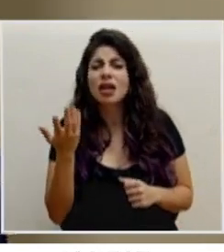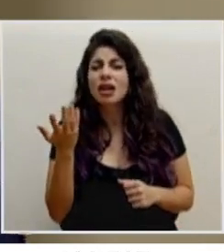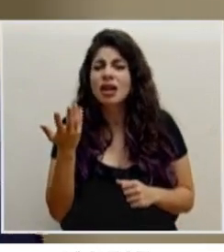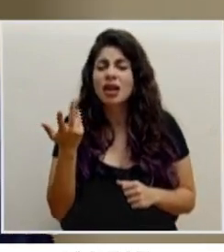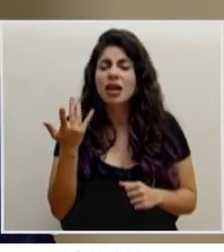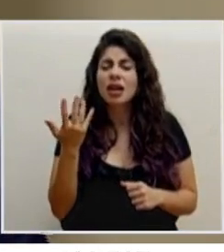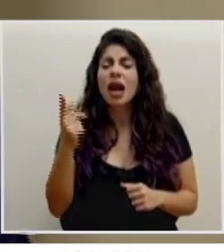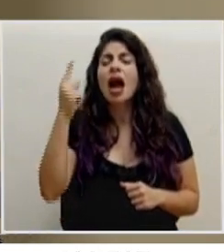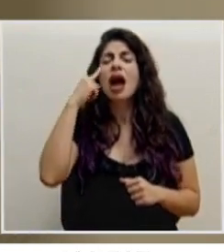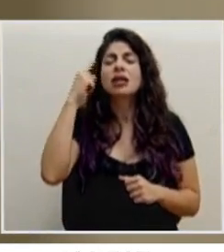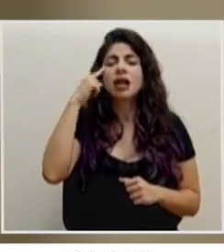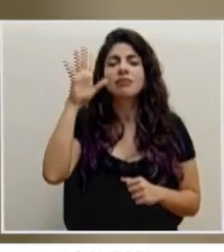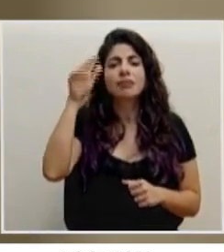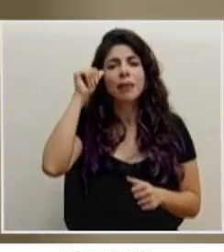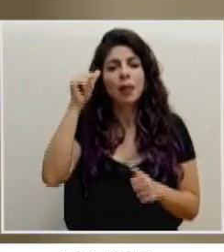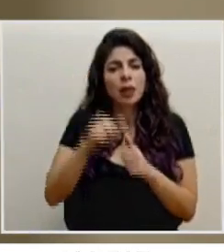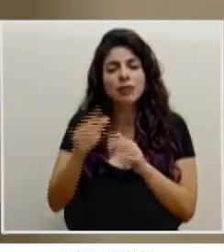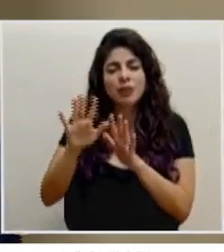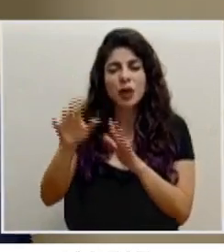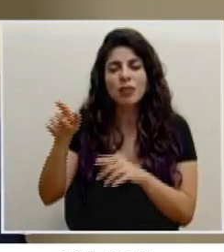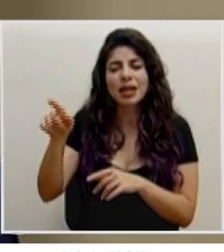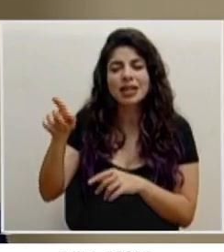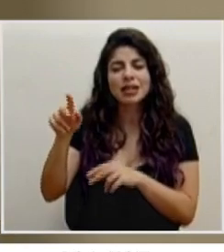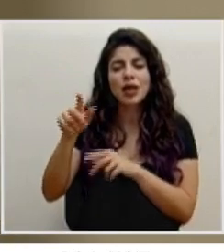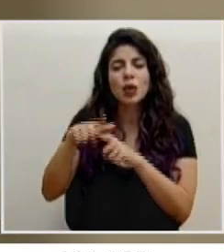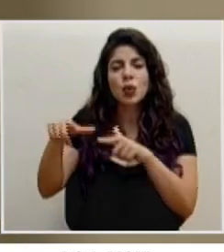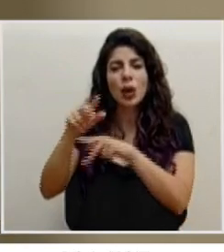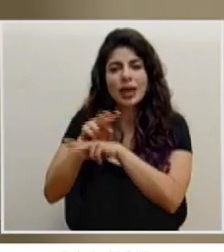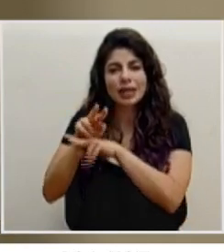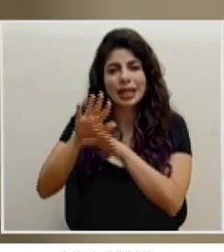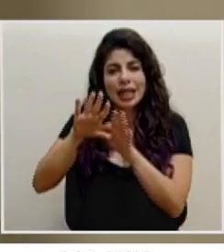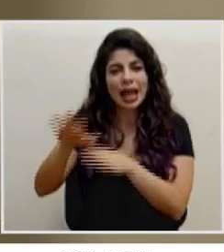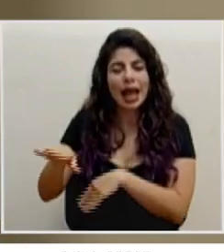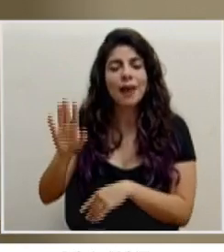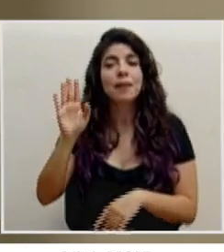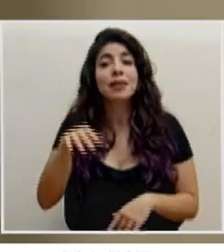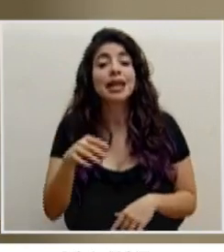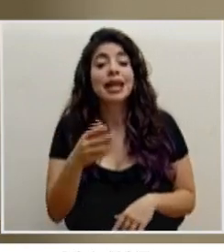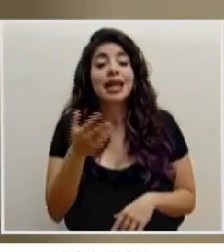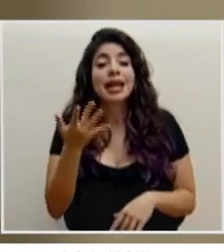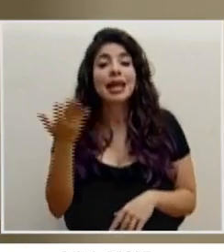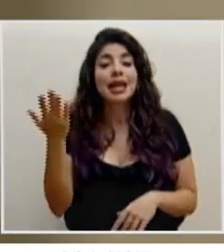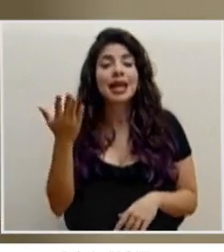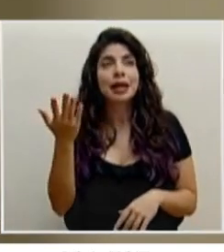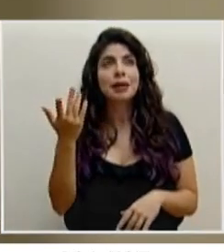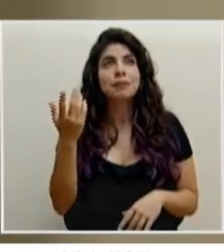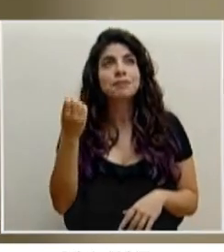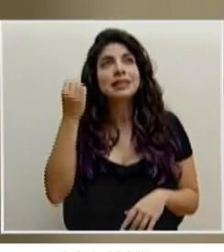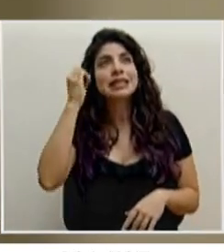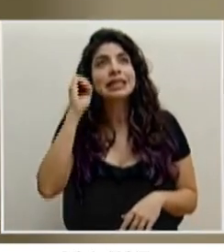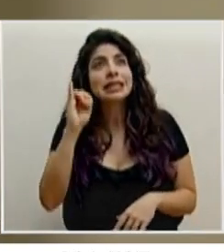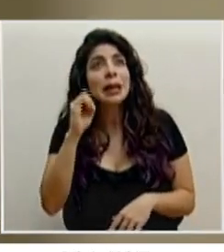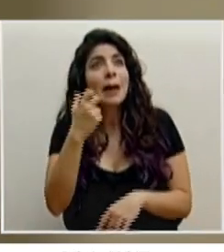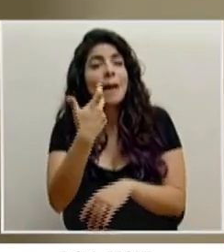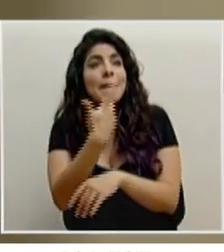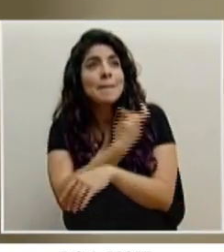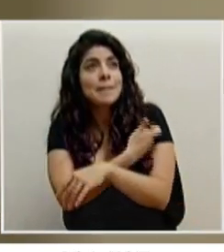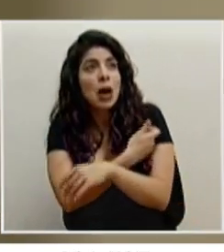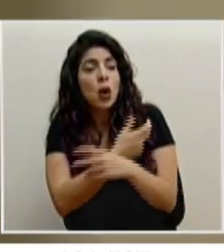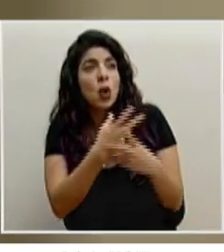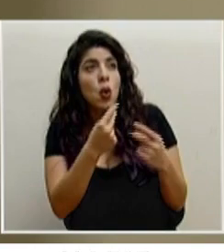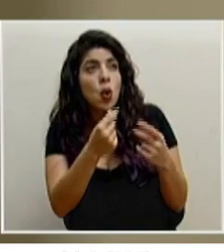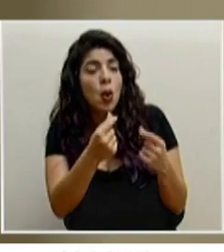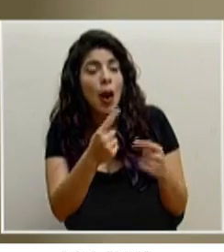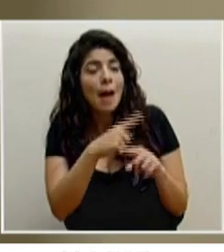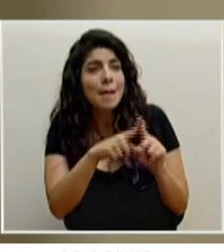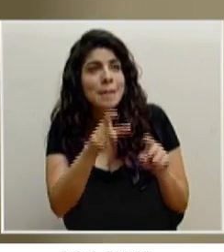sí, ya recuerdo. No, esa es la de sitio centinela. Okay. La de que si avanzar con la vacunación y que haya más